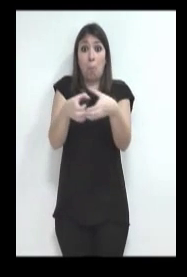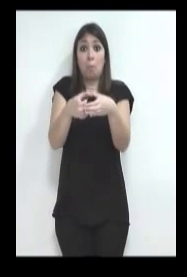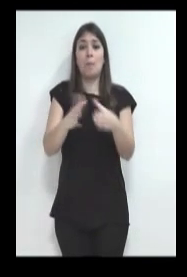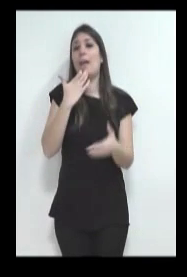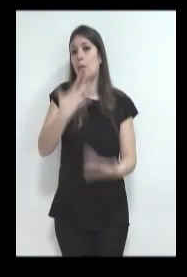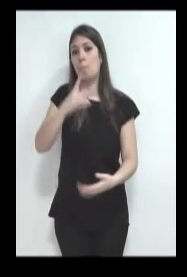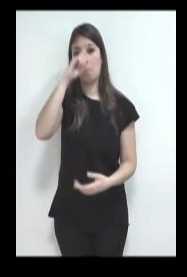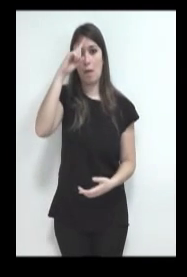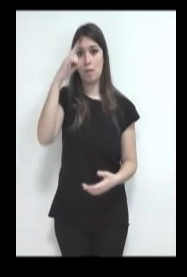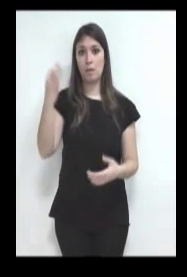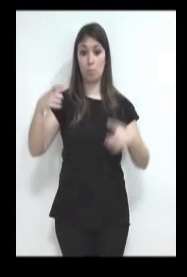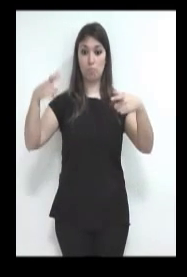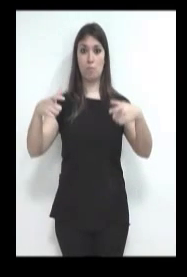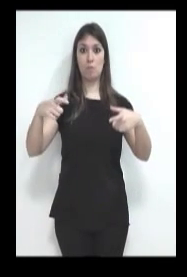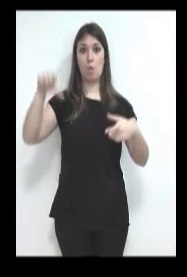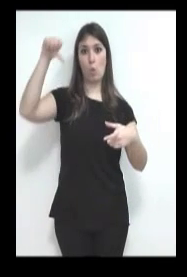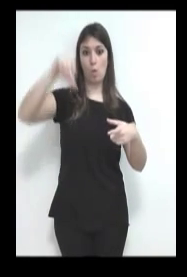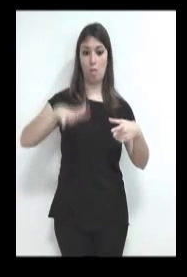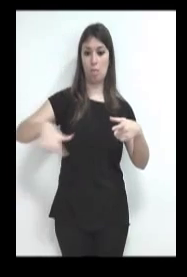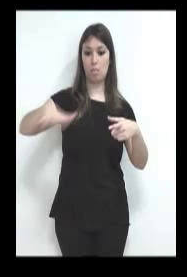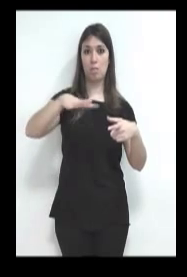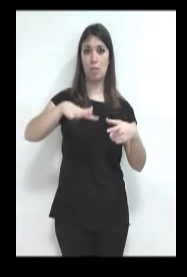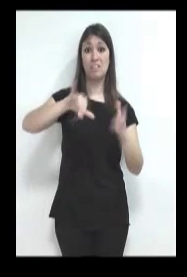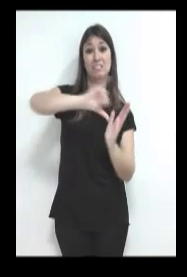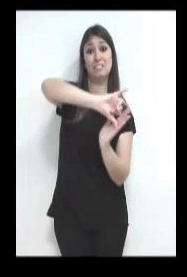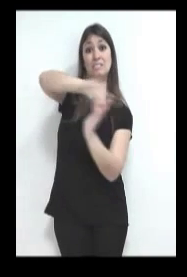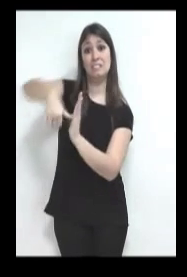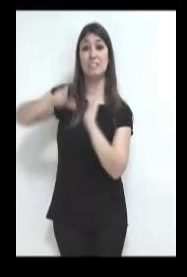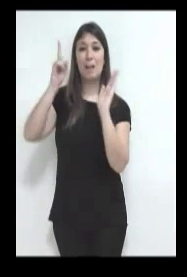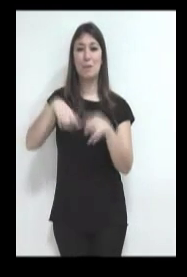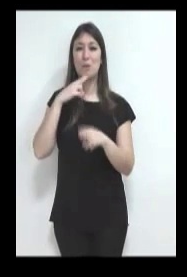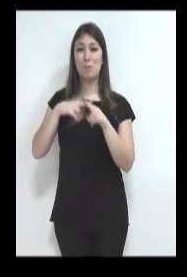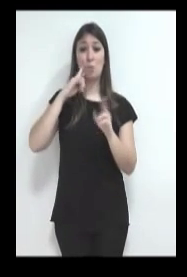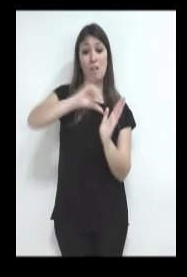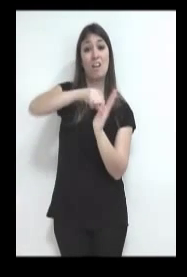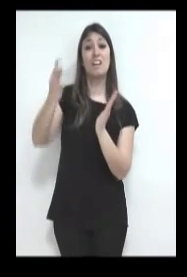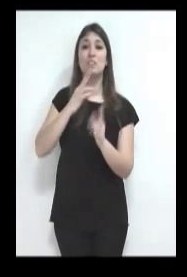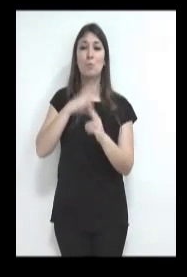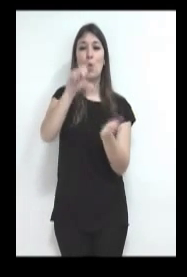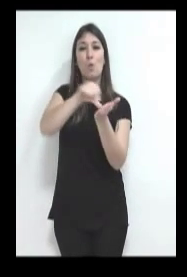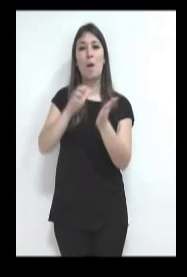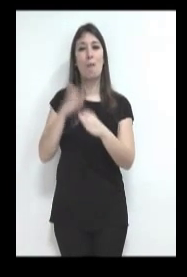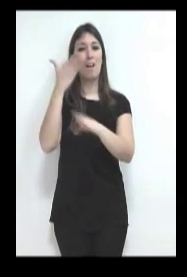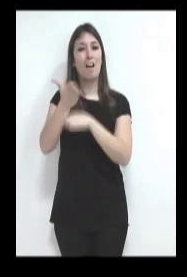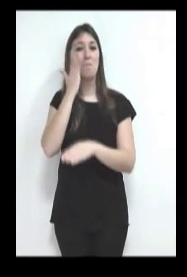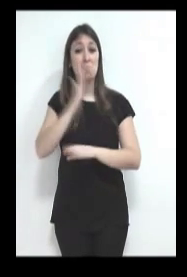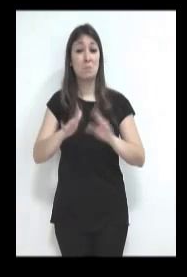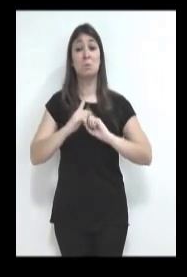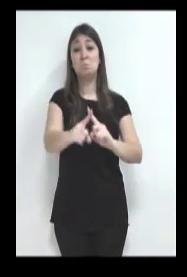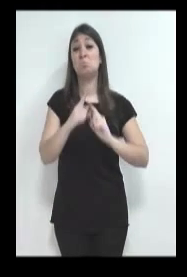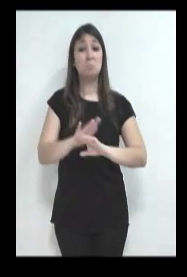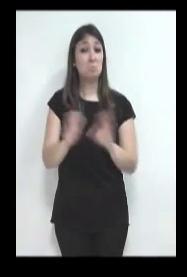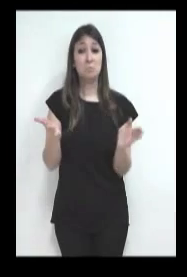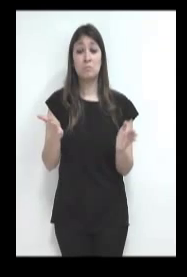en Madrid, la ciudad incluye las ciudades dormitorio que están alrededor, incluye